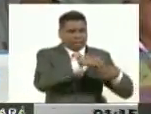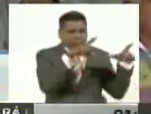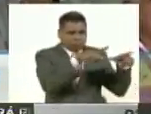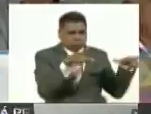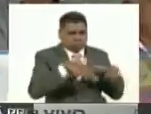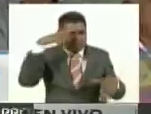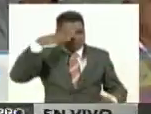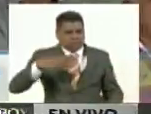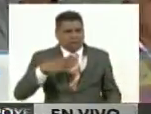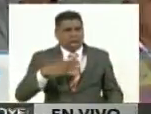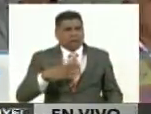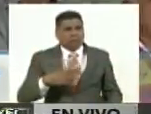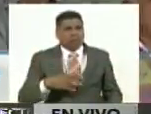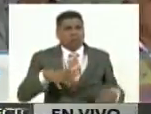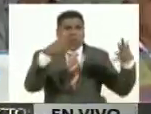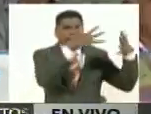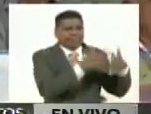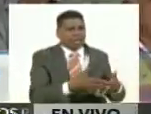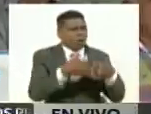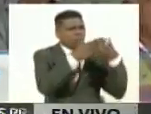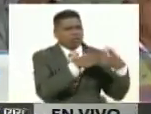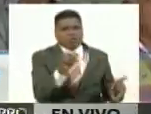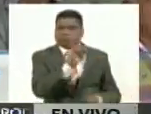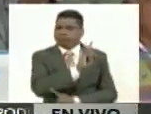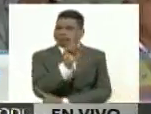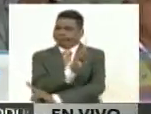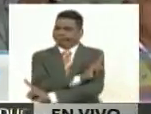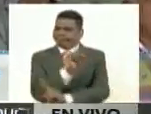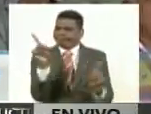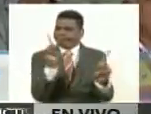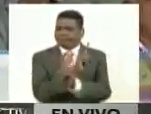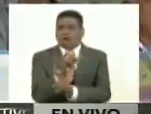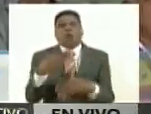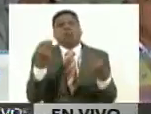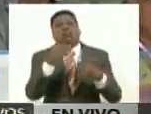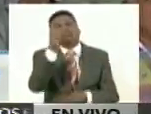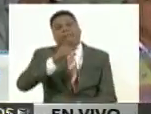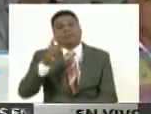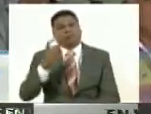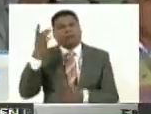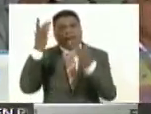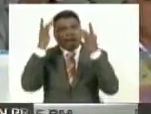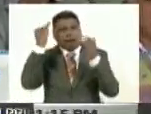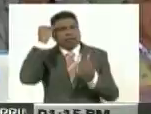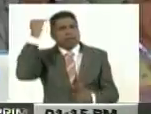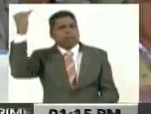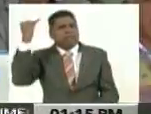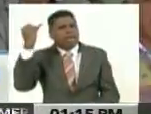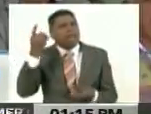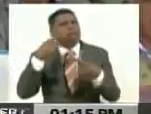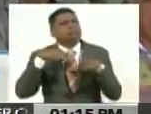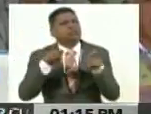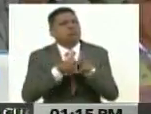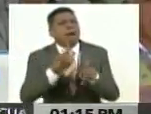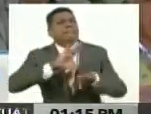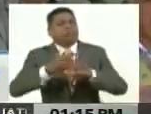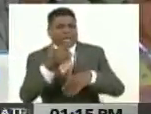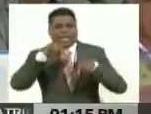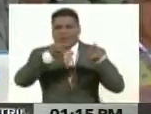de los gorilas suramericanos. Mucha gente se formó esa idea porque esa era también la